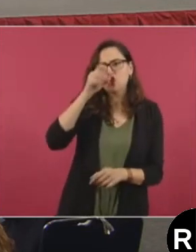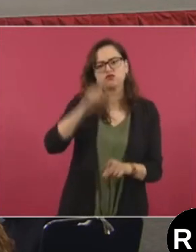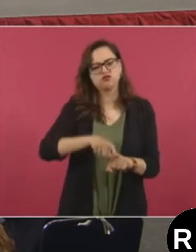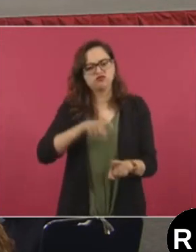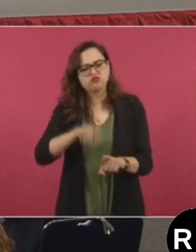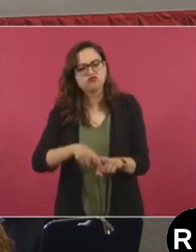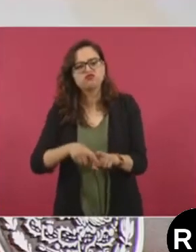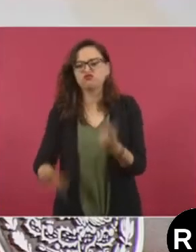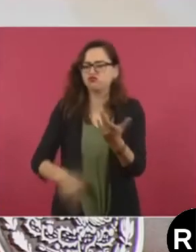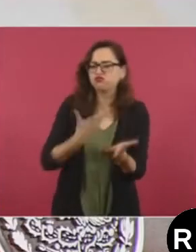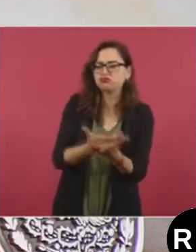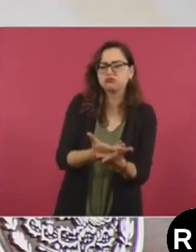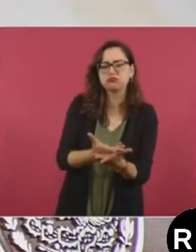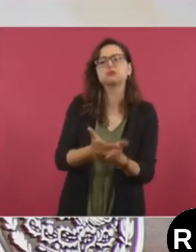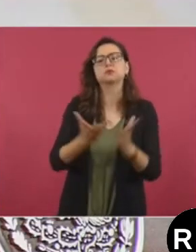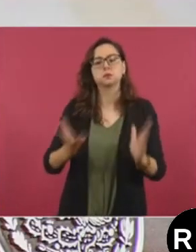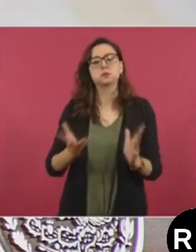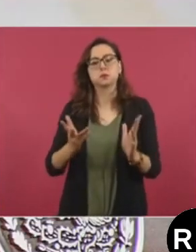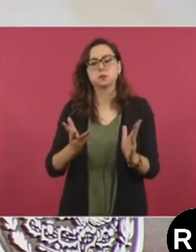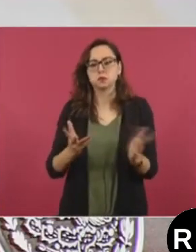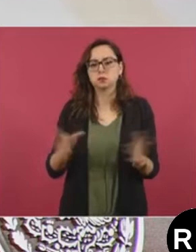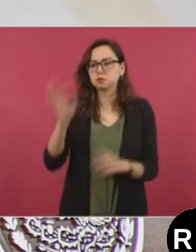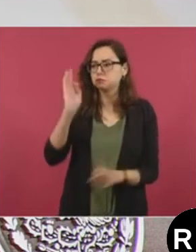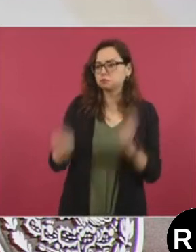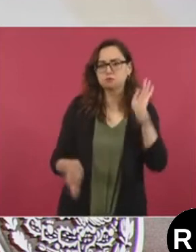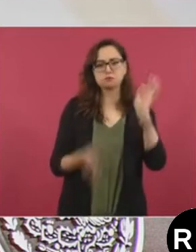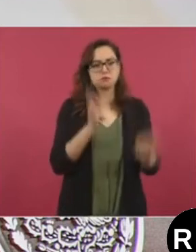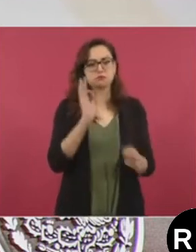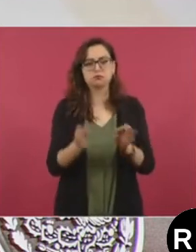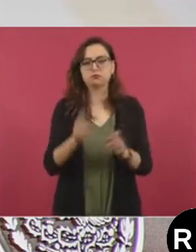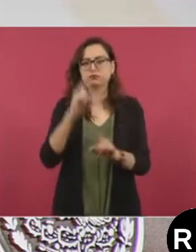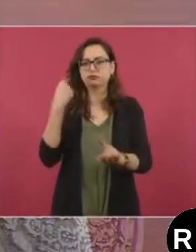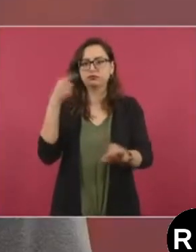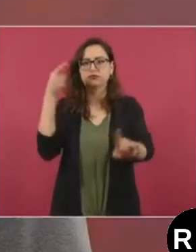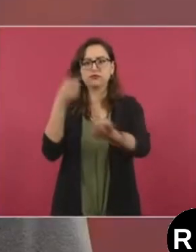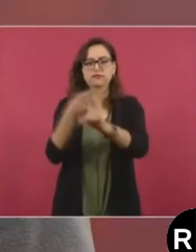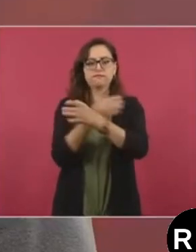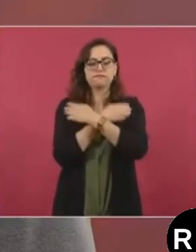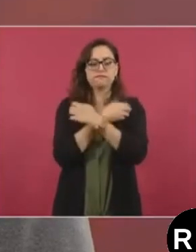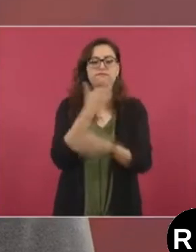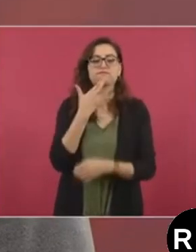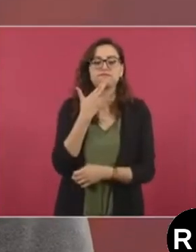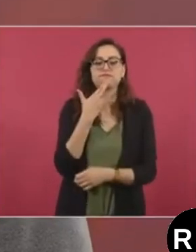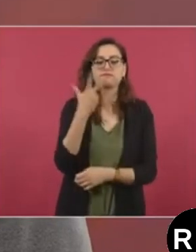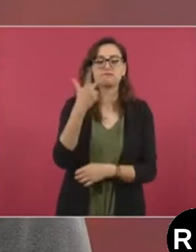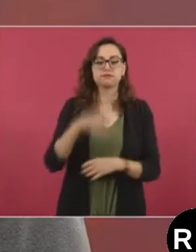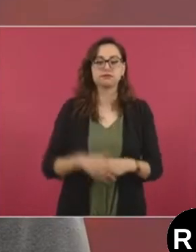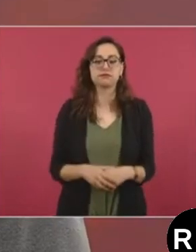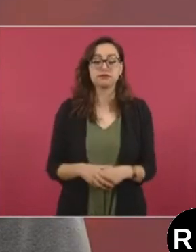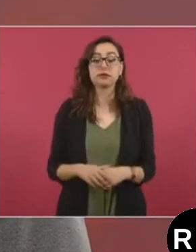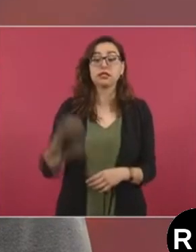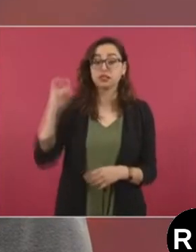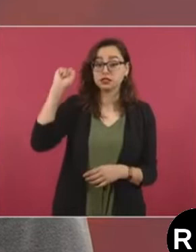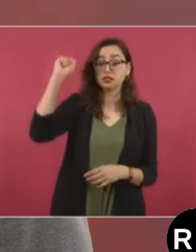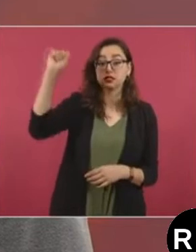sentido de hacer algo mejor para la educación de cada estado y del país. Agradezco a nuestros sindicatos, que también fueron una